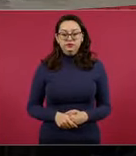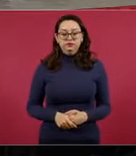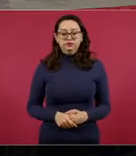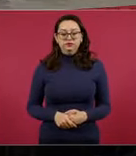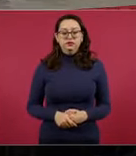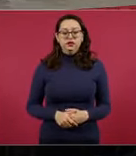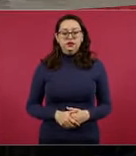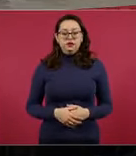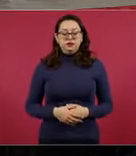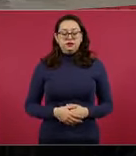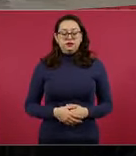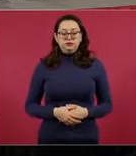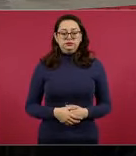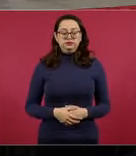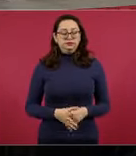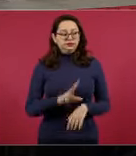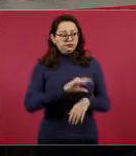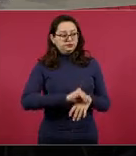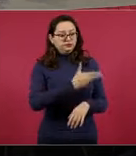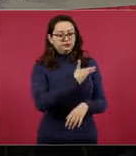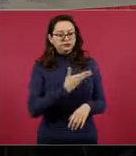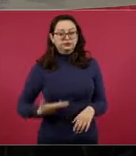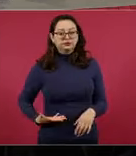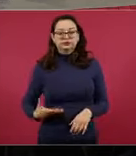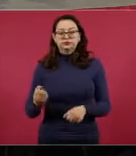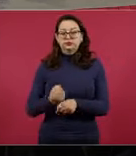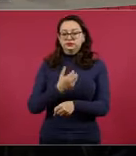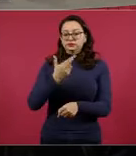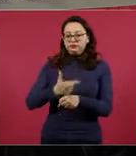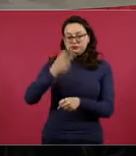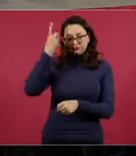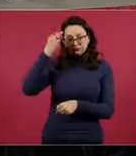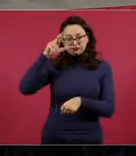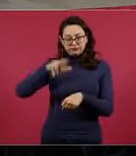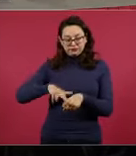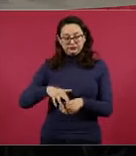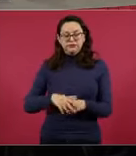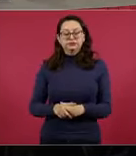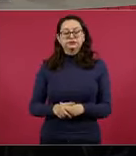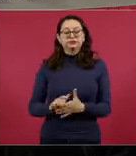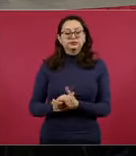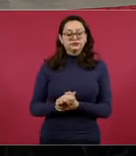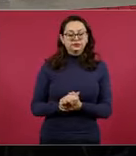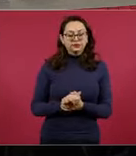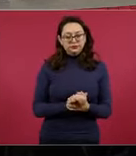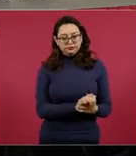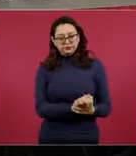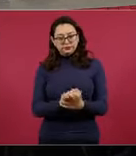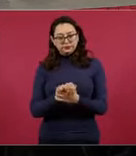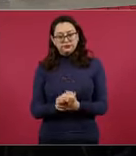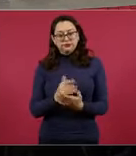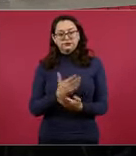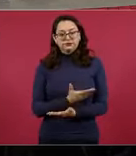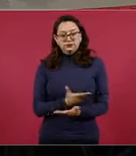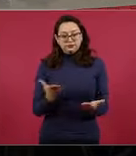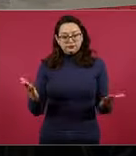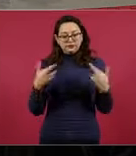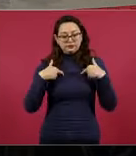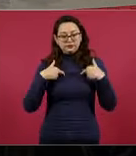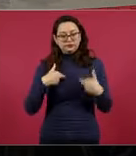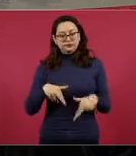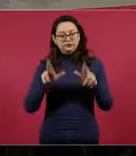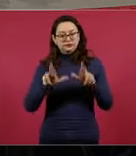Con su permiso, señor presidente, señor secretario, director general. Saludo con respeto y afecto a los representantes de los